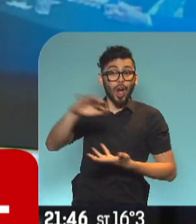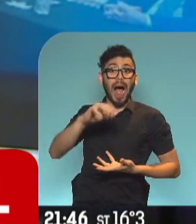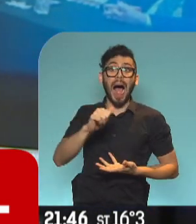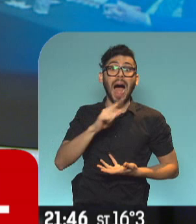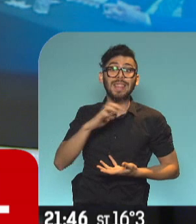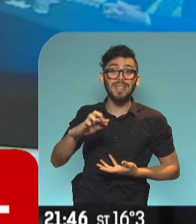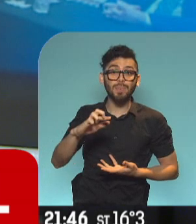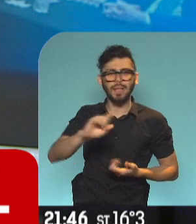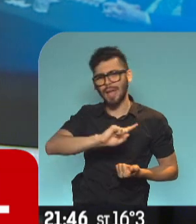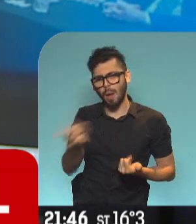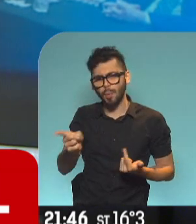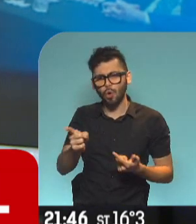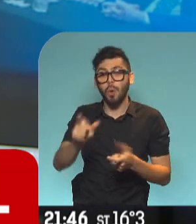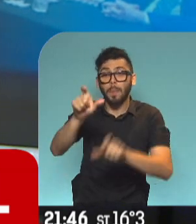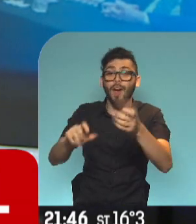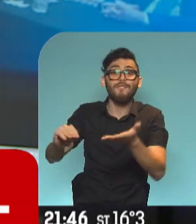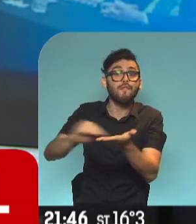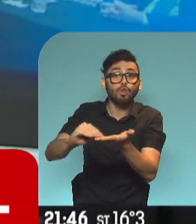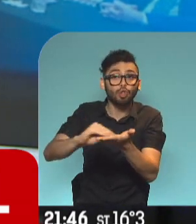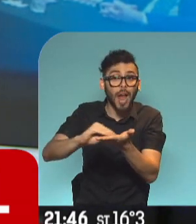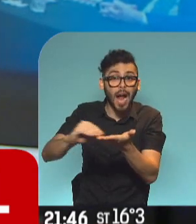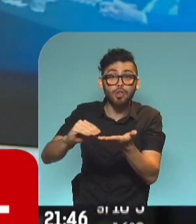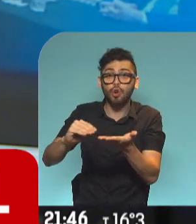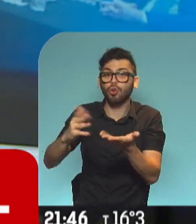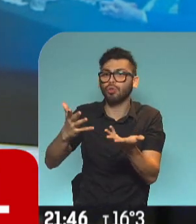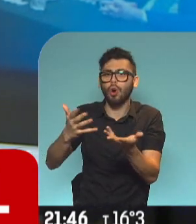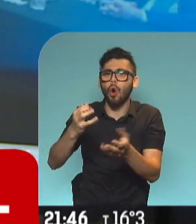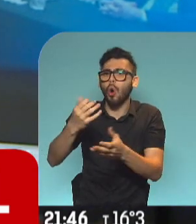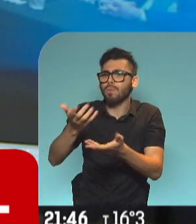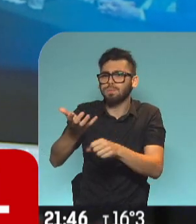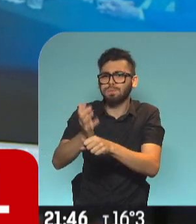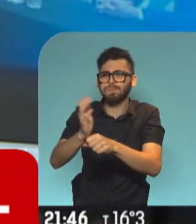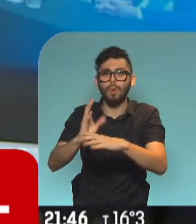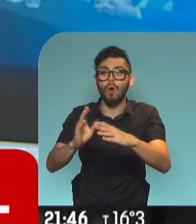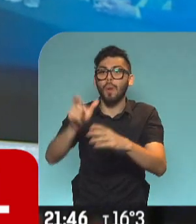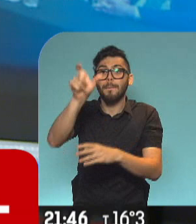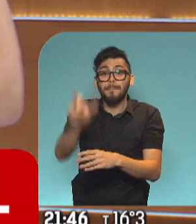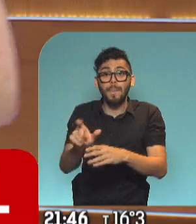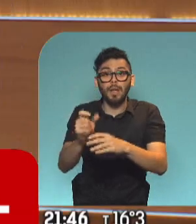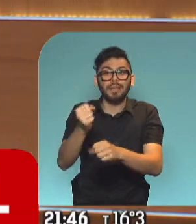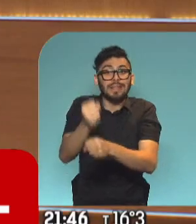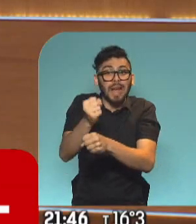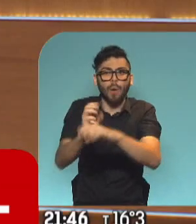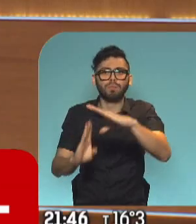para los funcionarios y para los distintos estos puestos, ¿no? Jerárquicos, que tengan que ver con Estado. La función